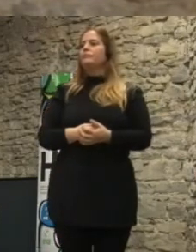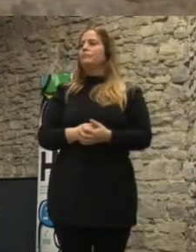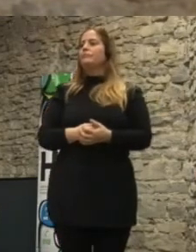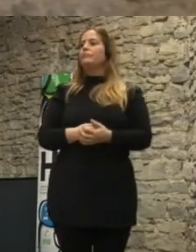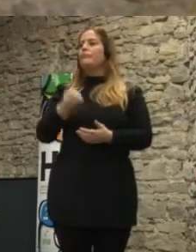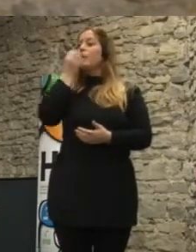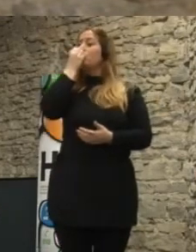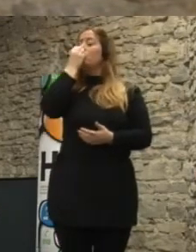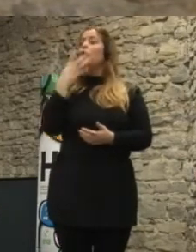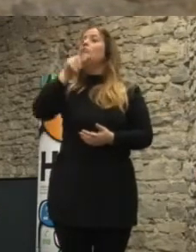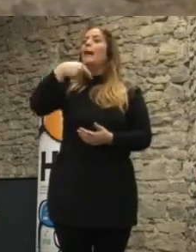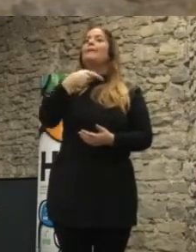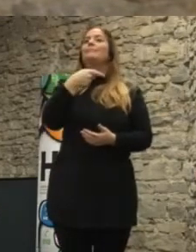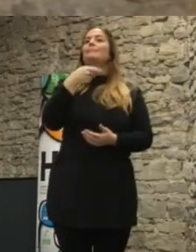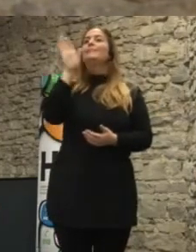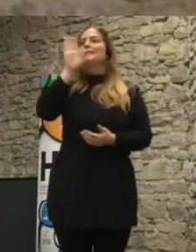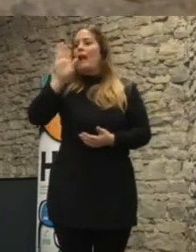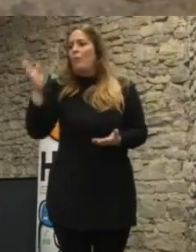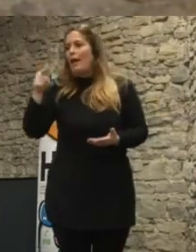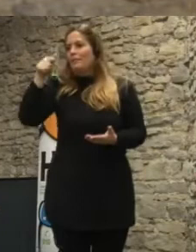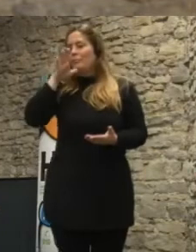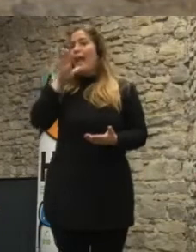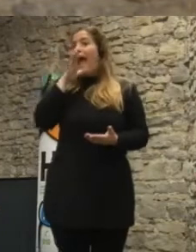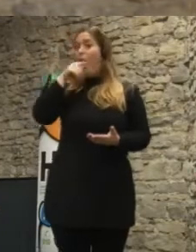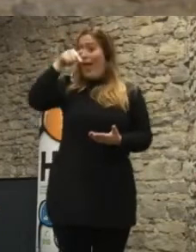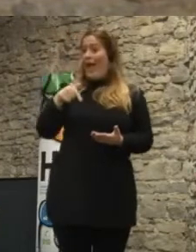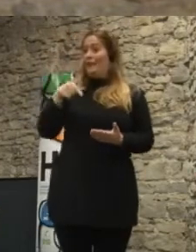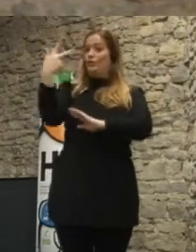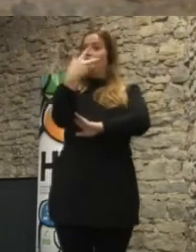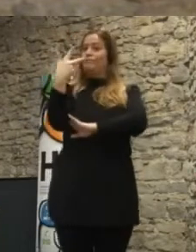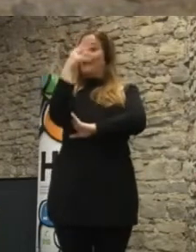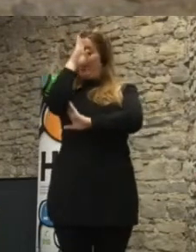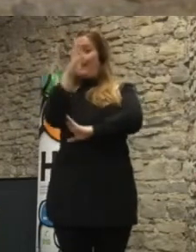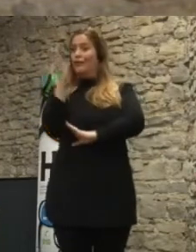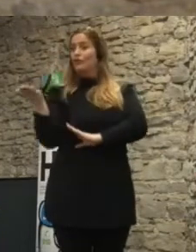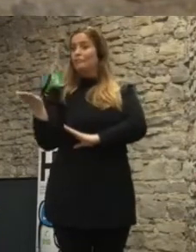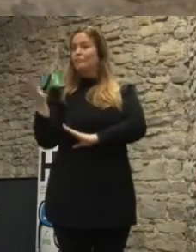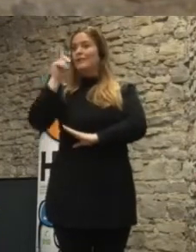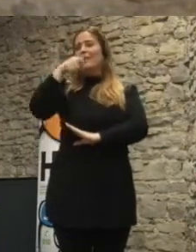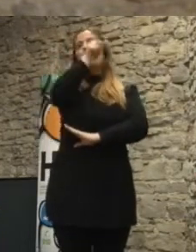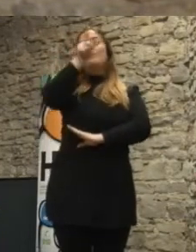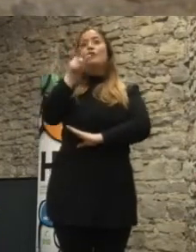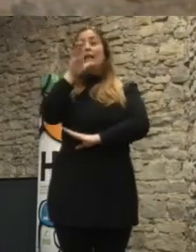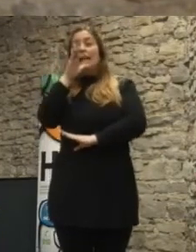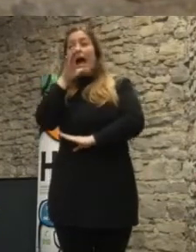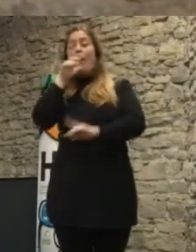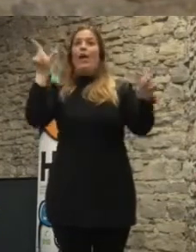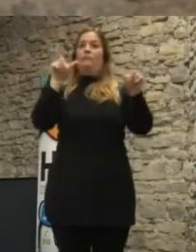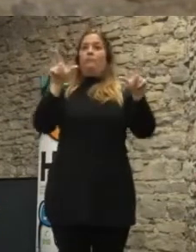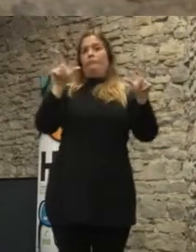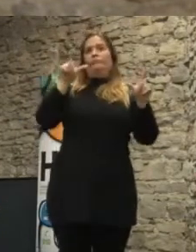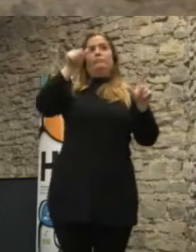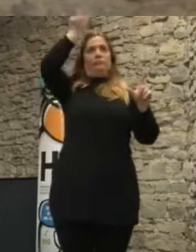Bueno, saludar también, esto se está grabando en streaming y que, bueno, saludar también a las personas que nos puedan seguir,